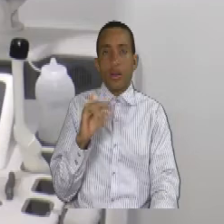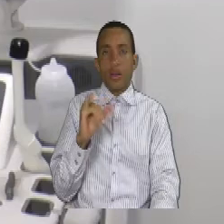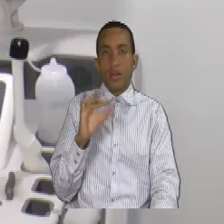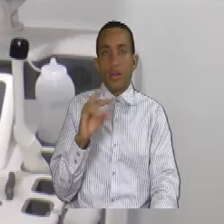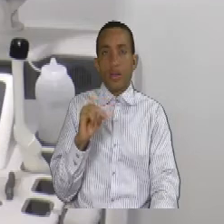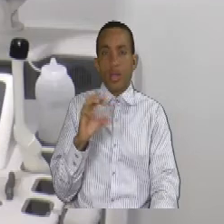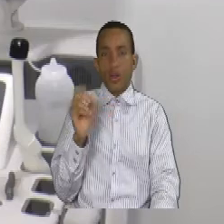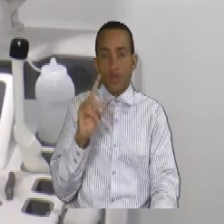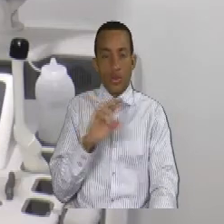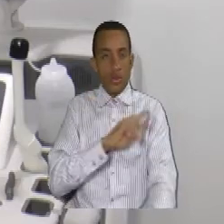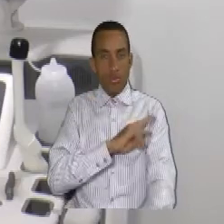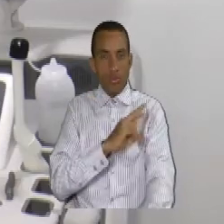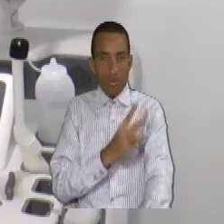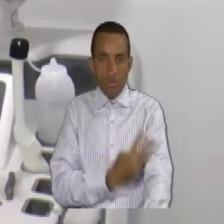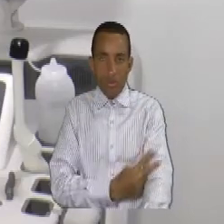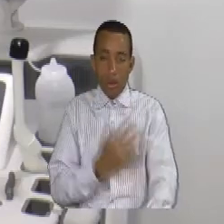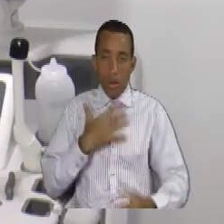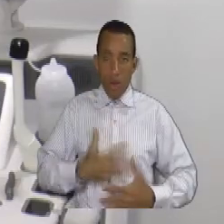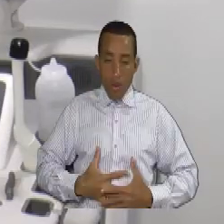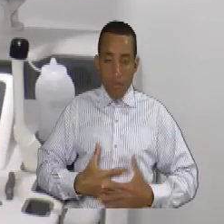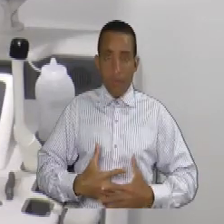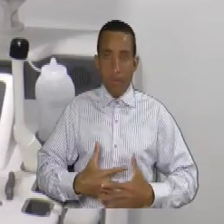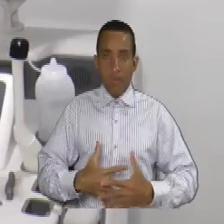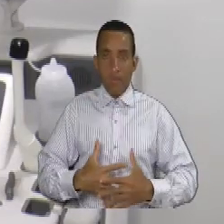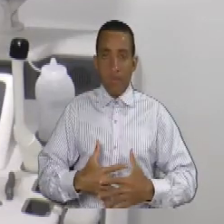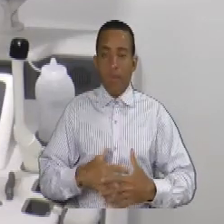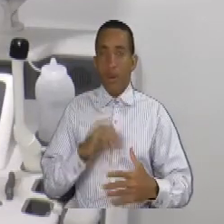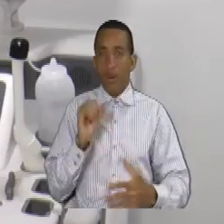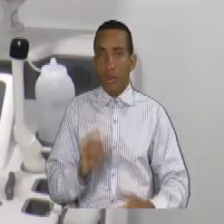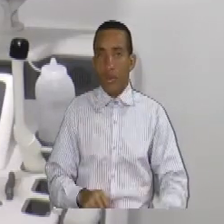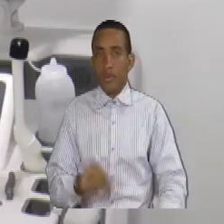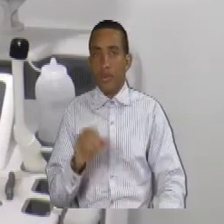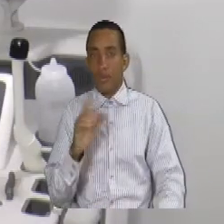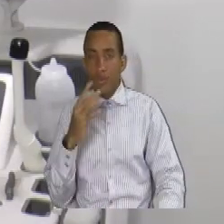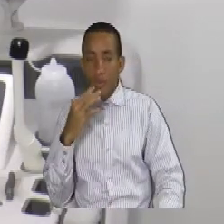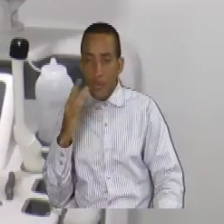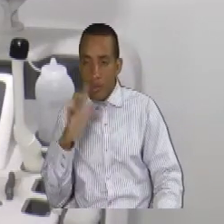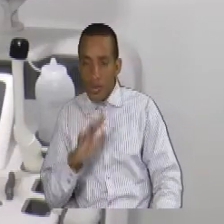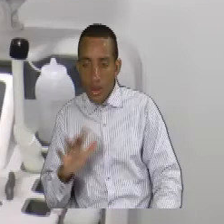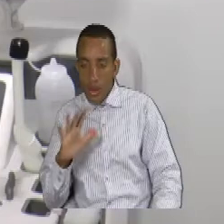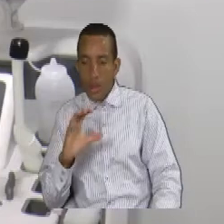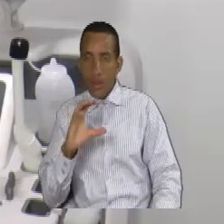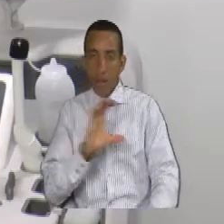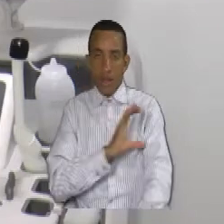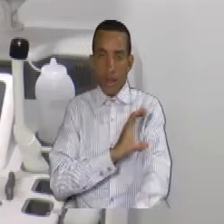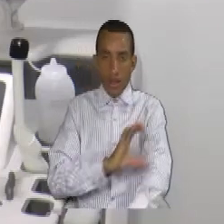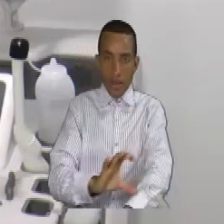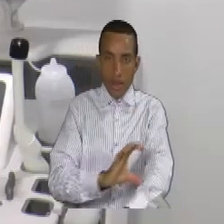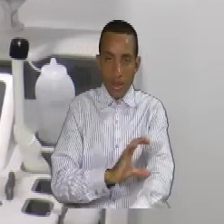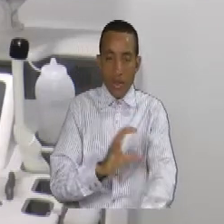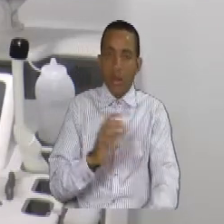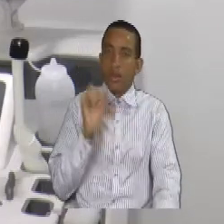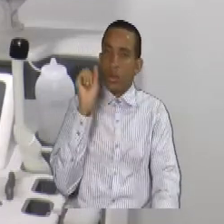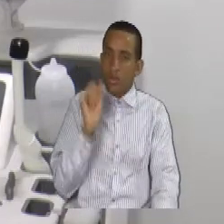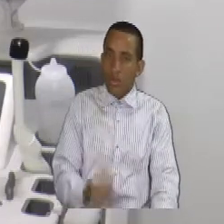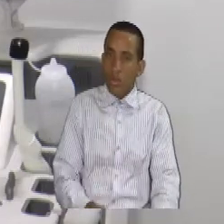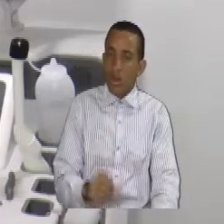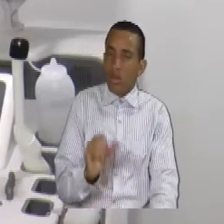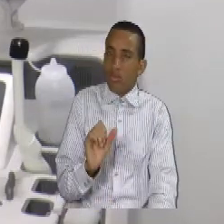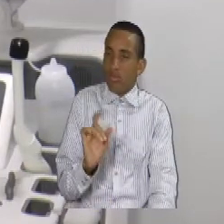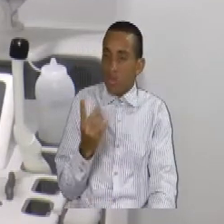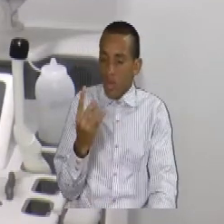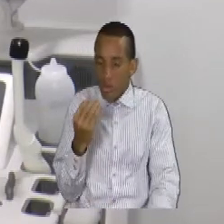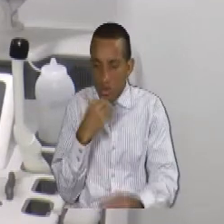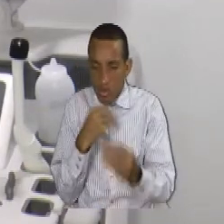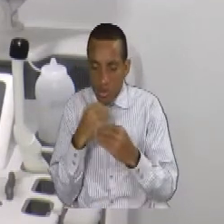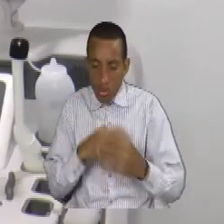un suplemento vitamínico tanto de ácido fólico como sulfato ferroso y carbonato de calcio. Idealmente la mujer en embarazo debe mantener una adecuada